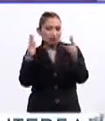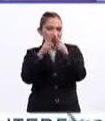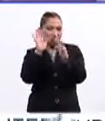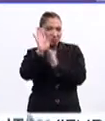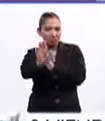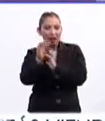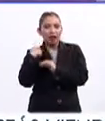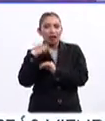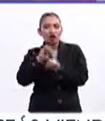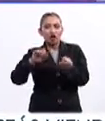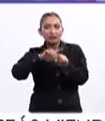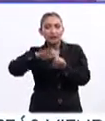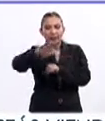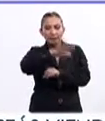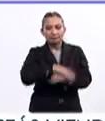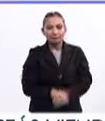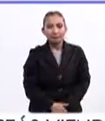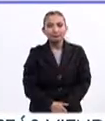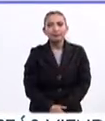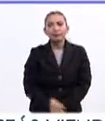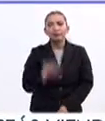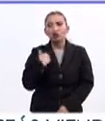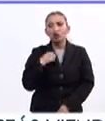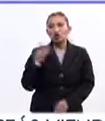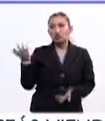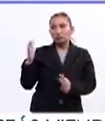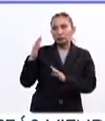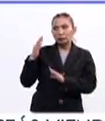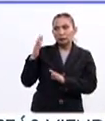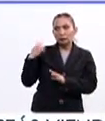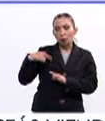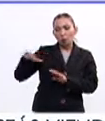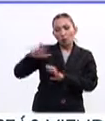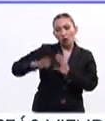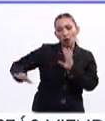parte del archivo sociológico. Nosotros